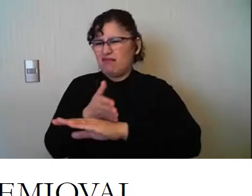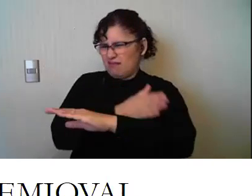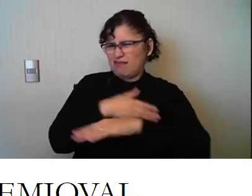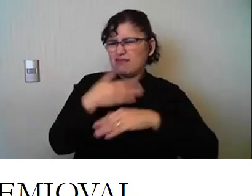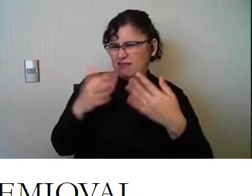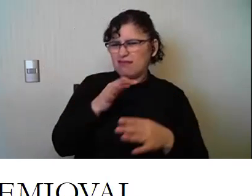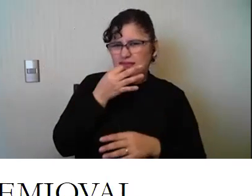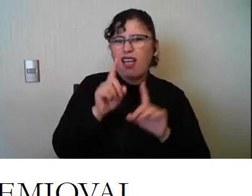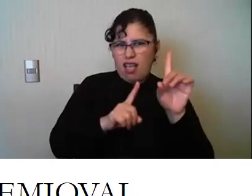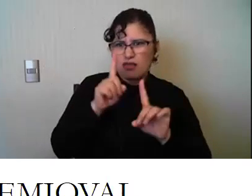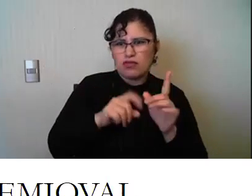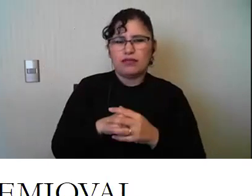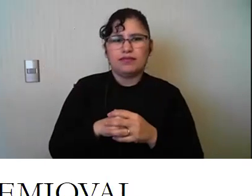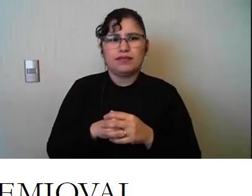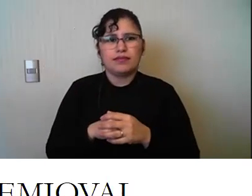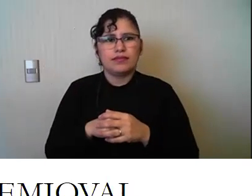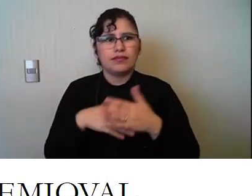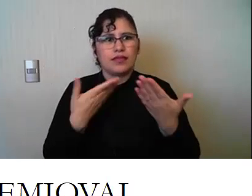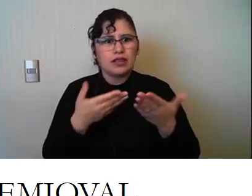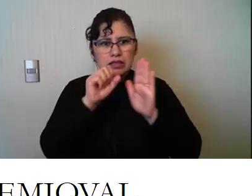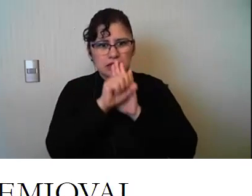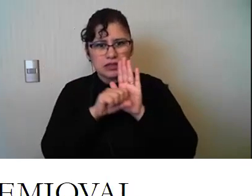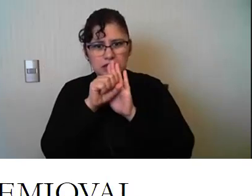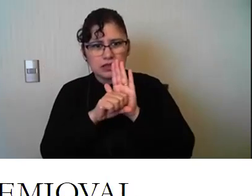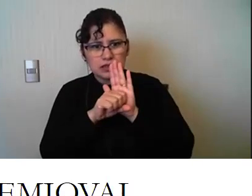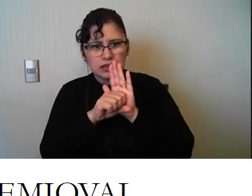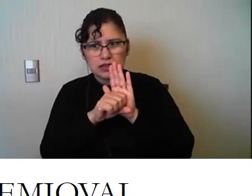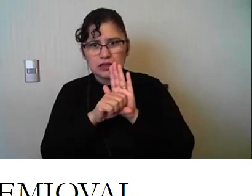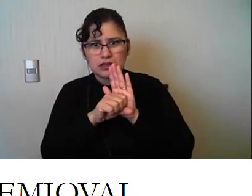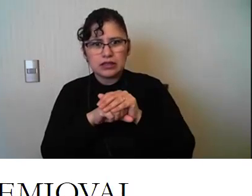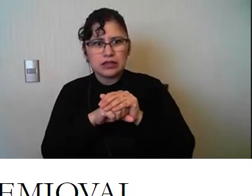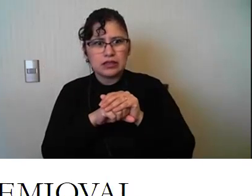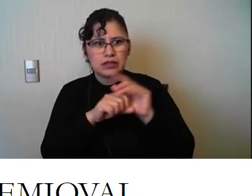que es el video de doña Bárbara.